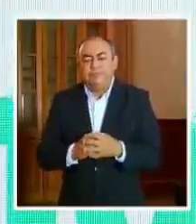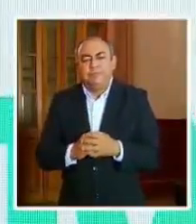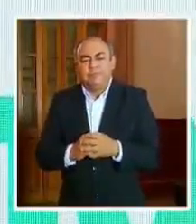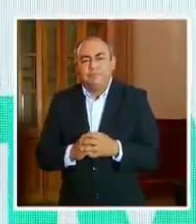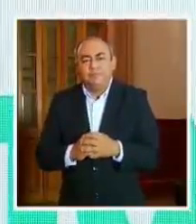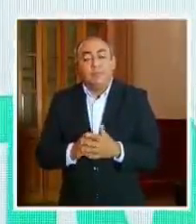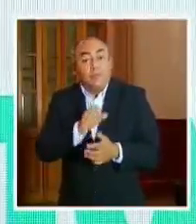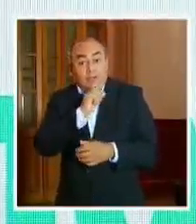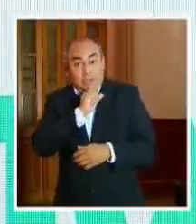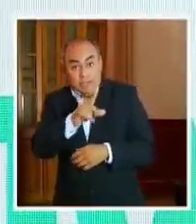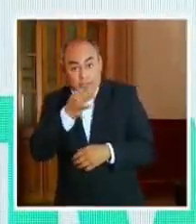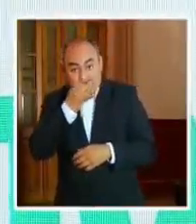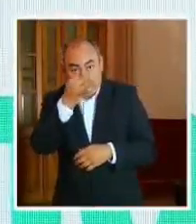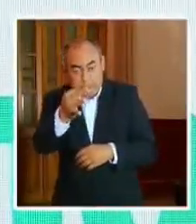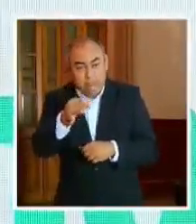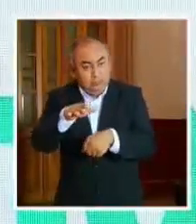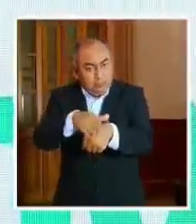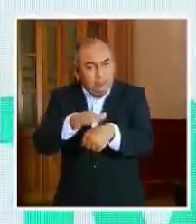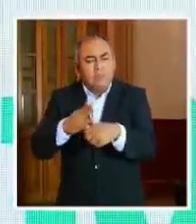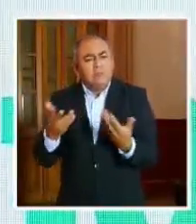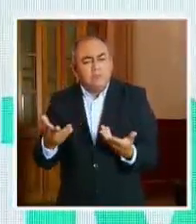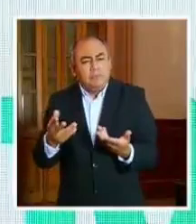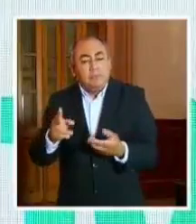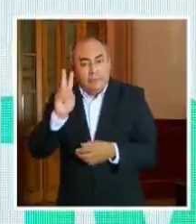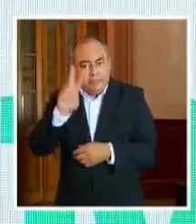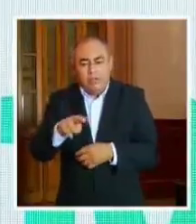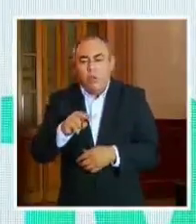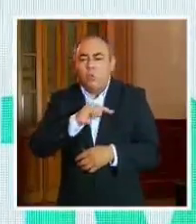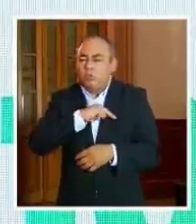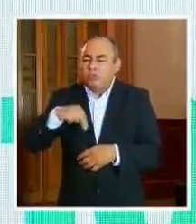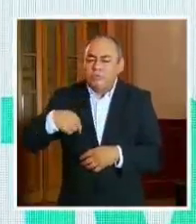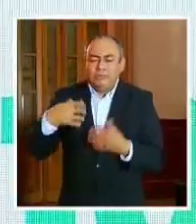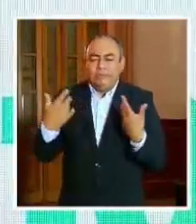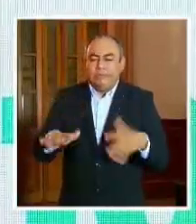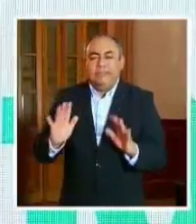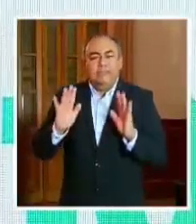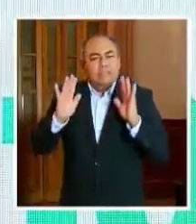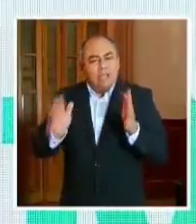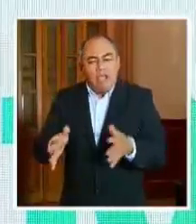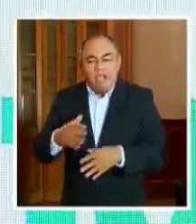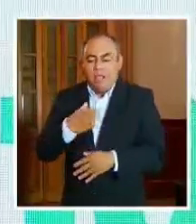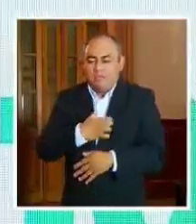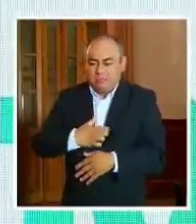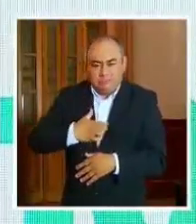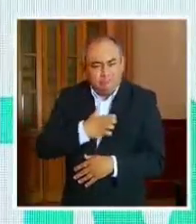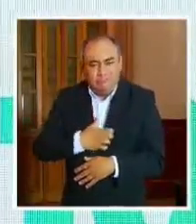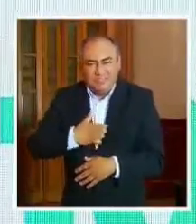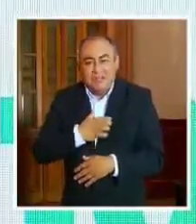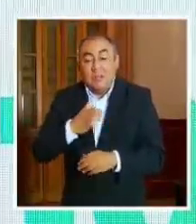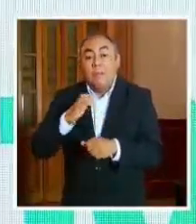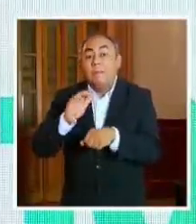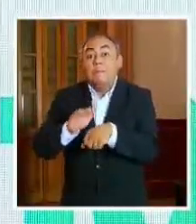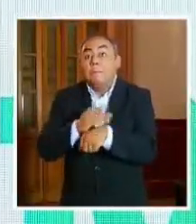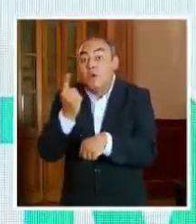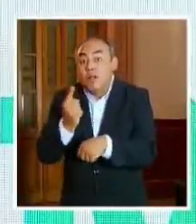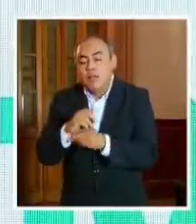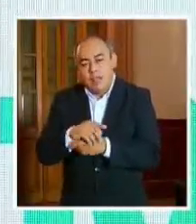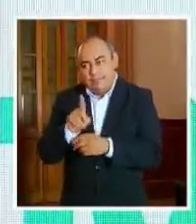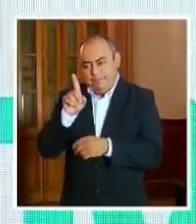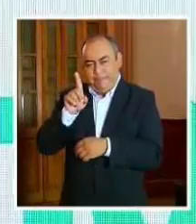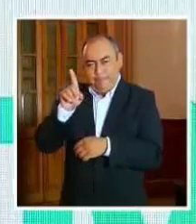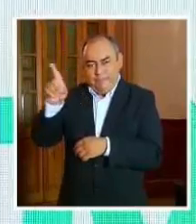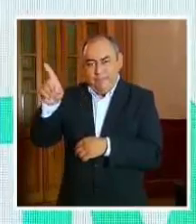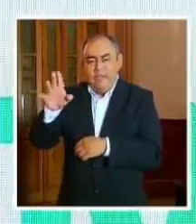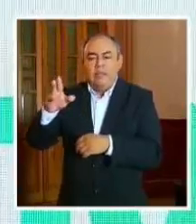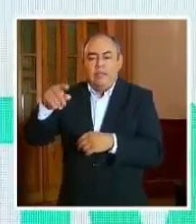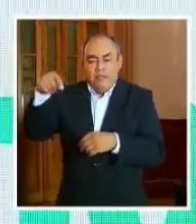También comentarles que muy contentos por la noticia de que ya en conjunto entre la Estrategia Nacional de